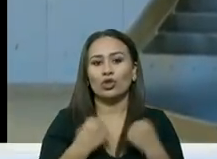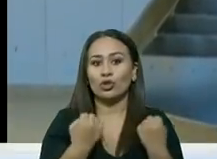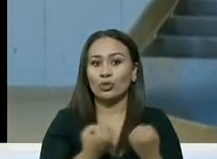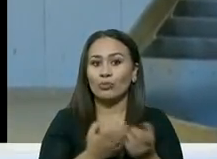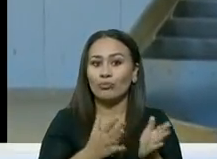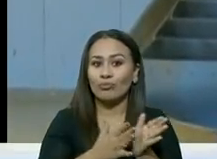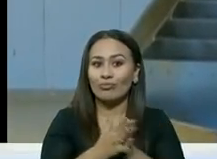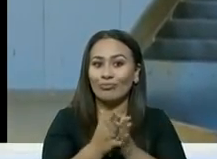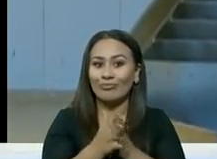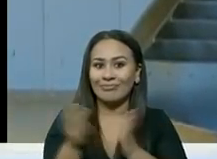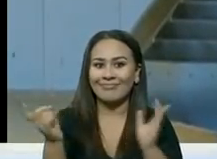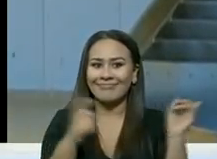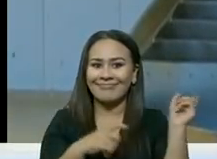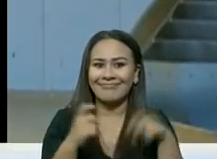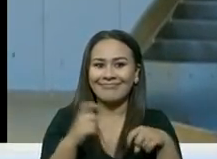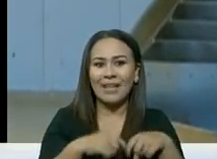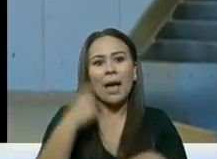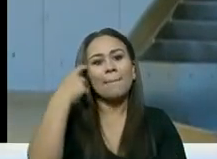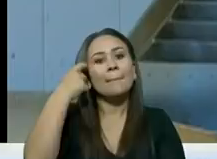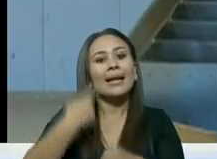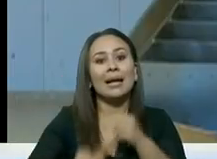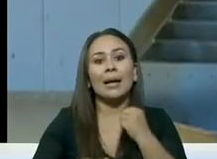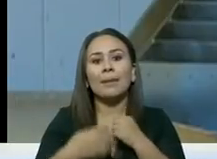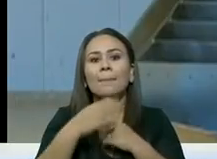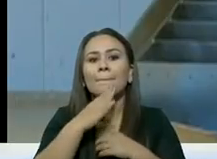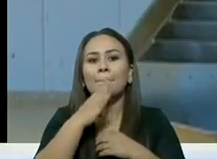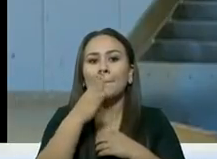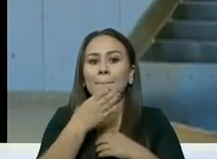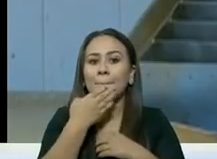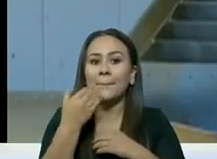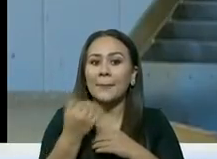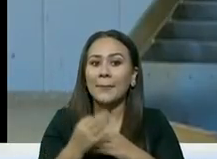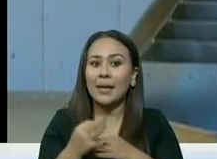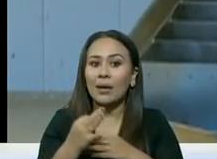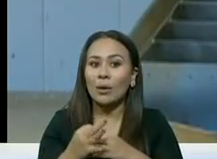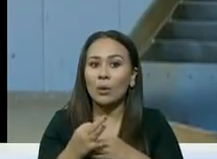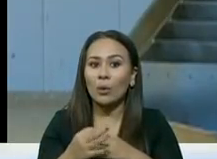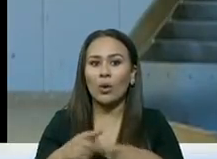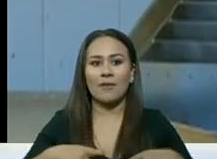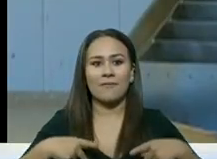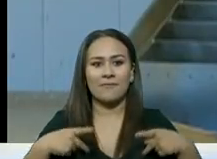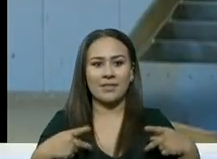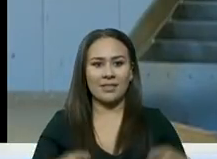ya a partir de eso se comenzó a mejorar la calidad de vida